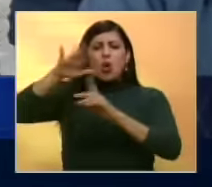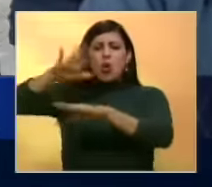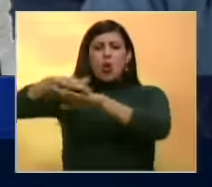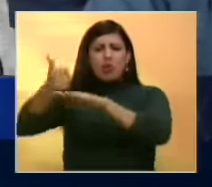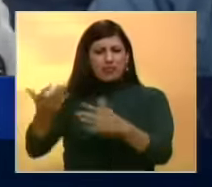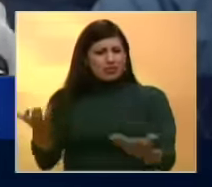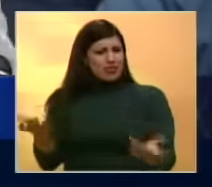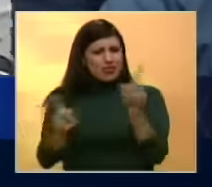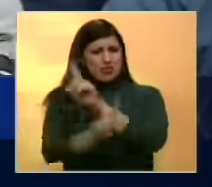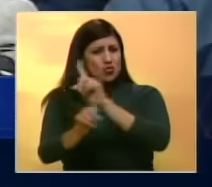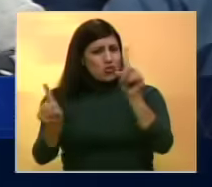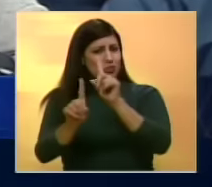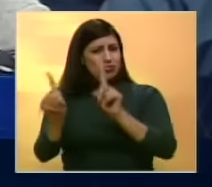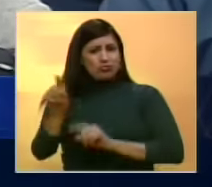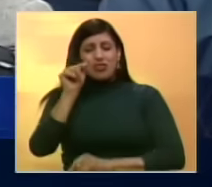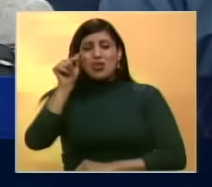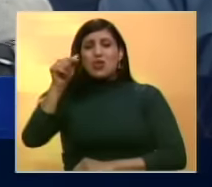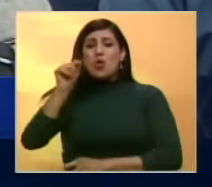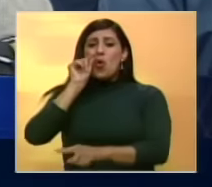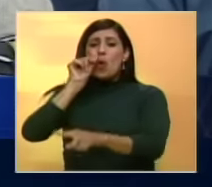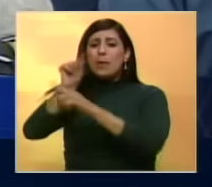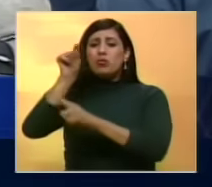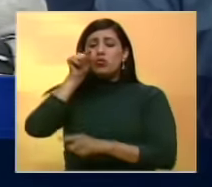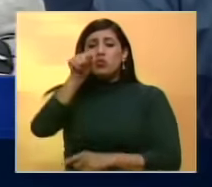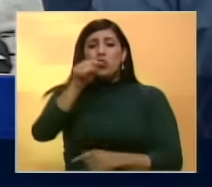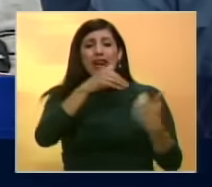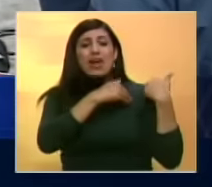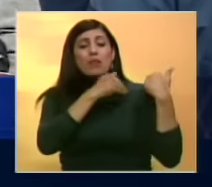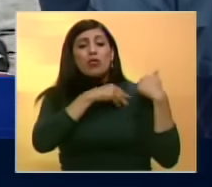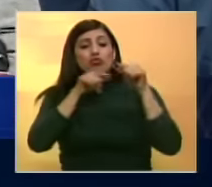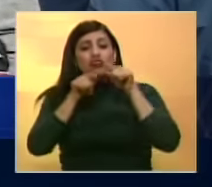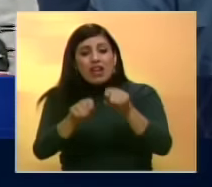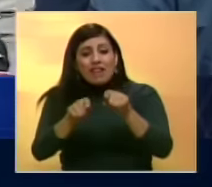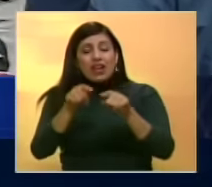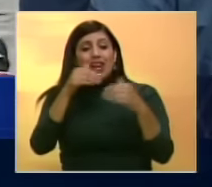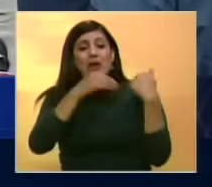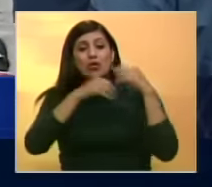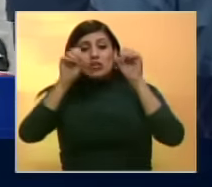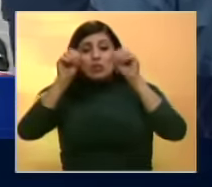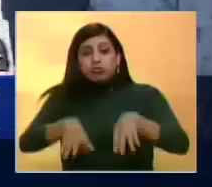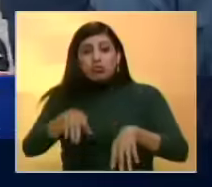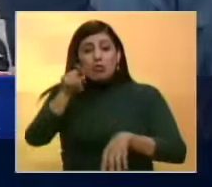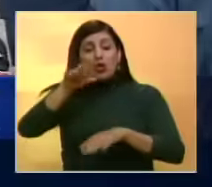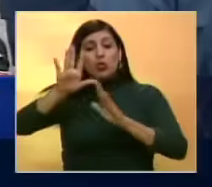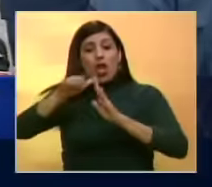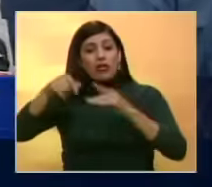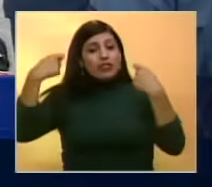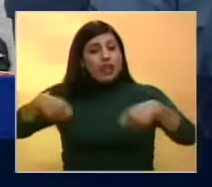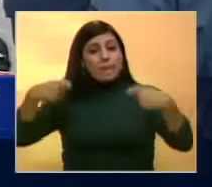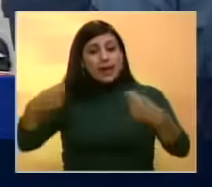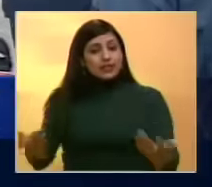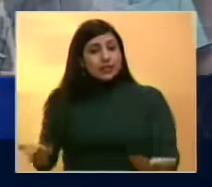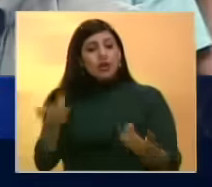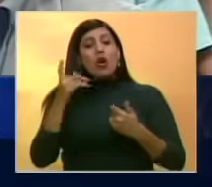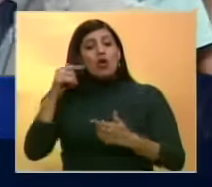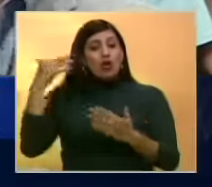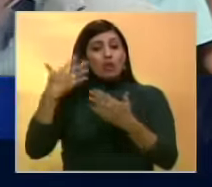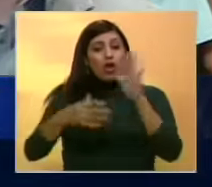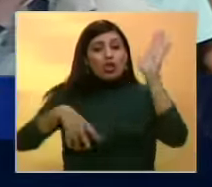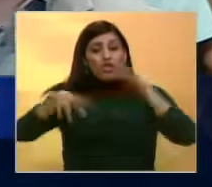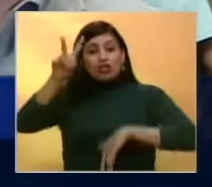fenómenos no Nosotros le decimos a usted Fredy Rodríguez que debe dimitir de su cargo el edil marabino Consideró que en más de 12 años